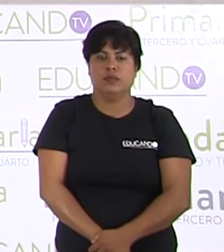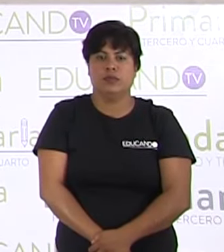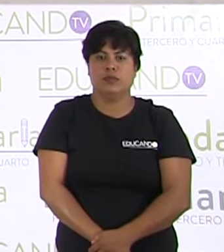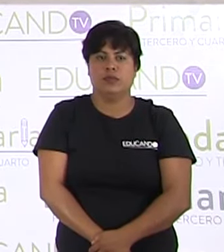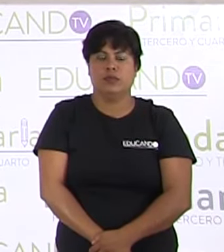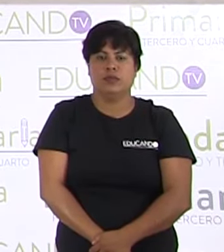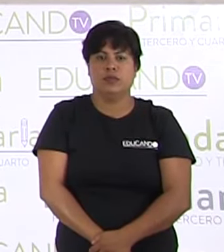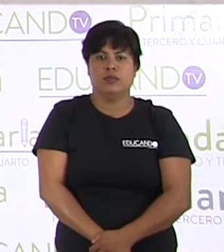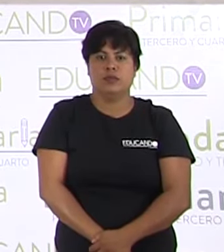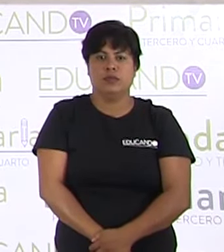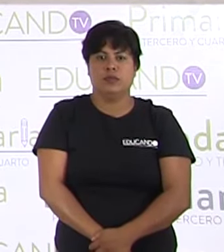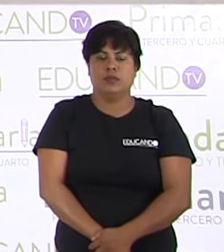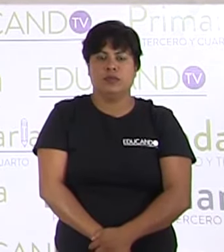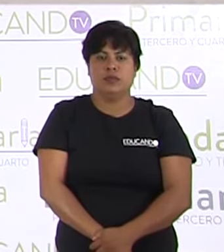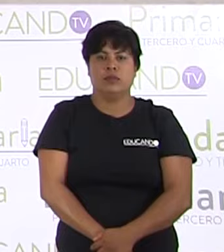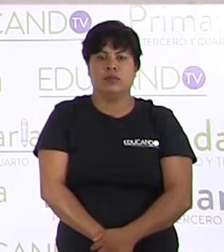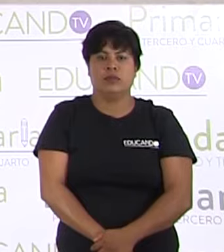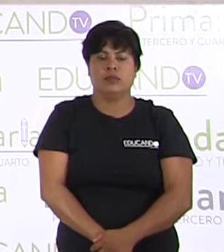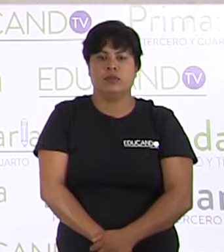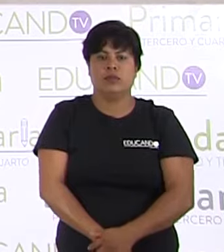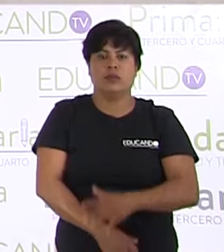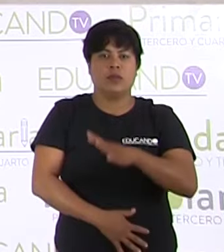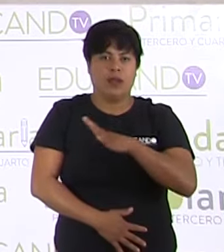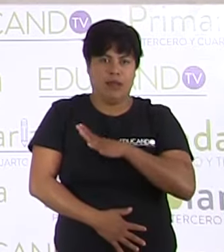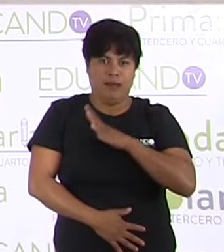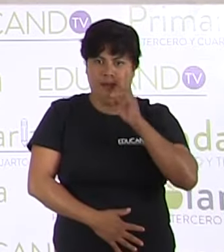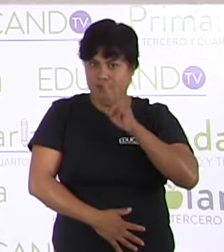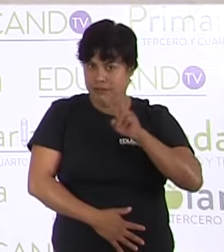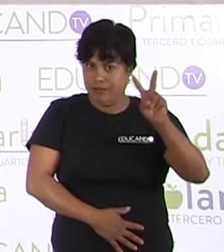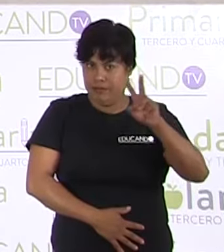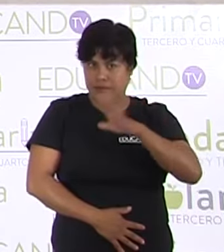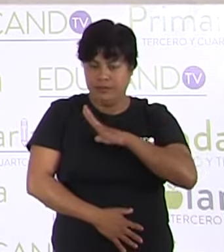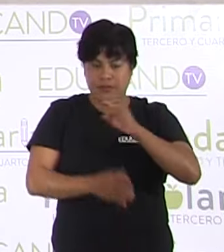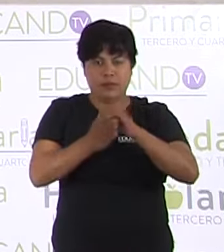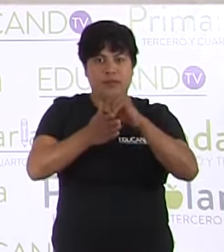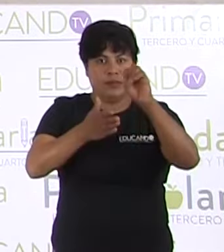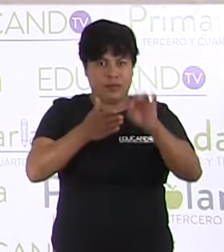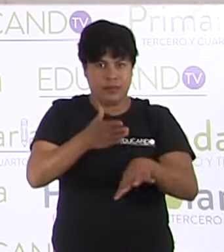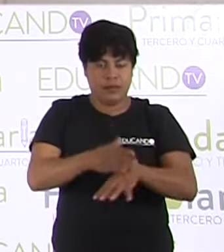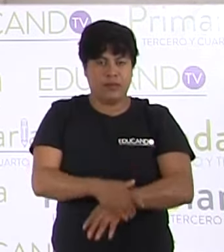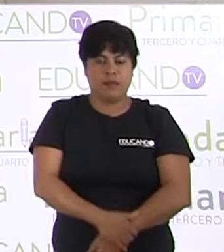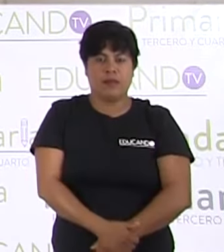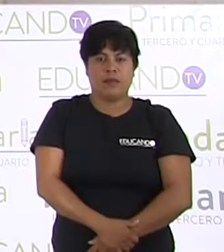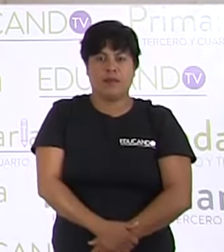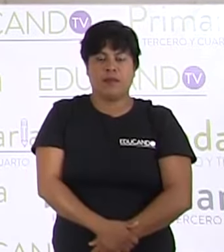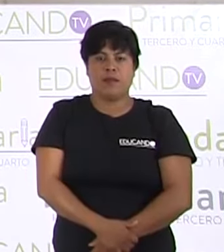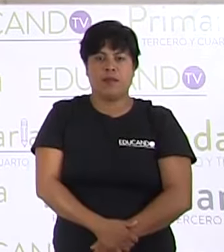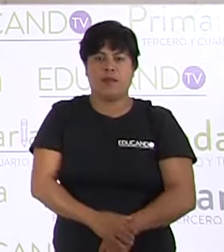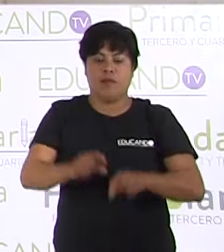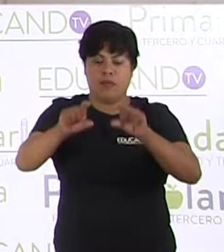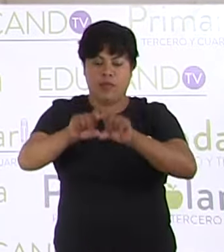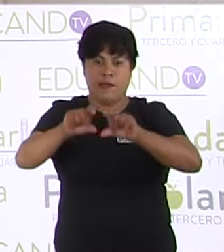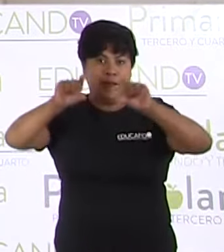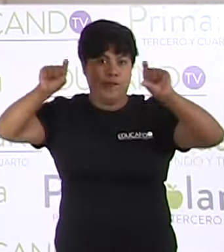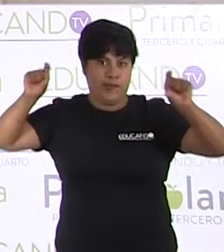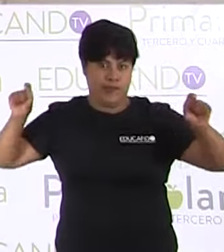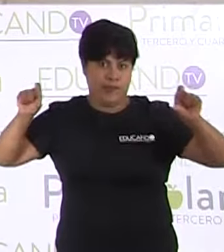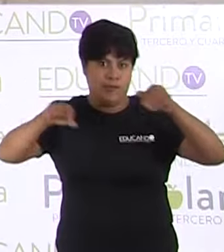negativos Tenemos aquí un ejemplo de recta